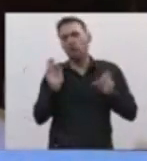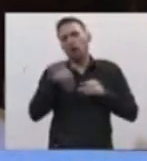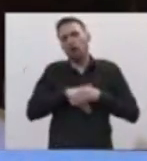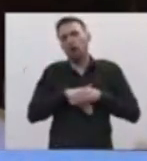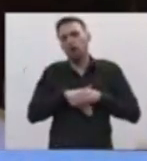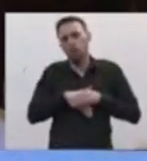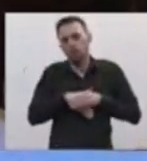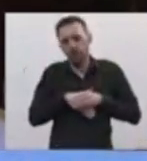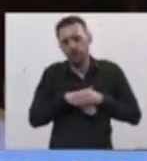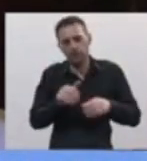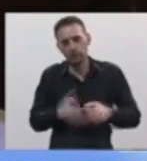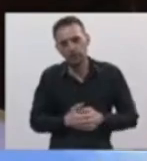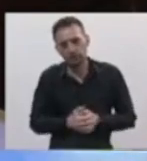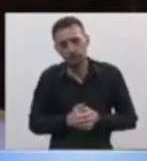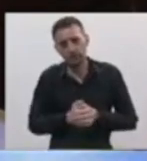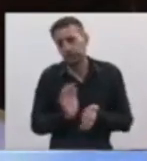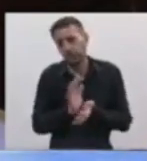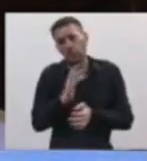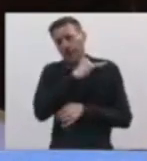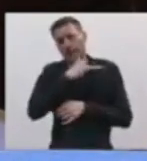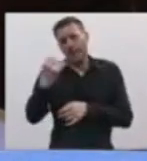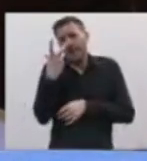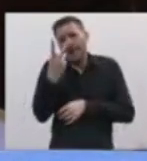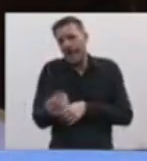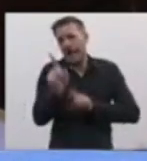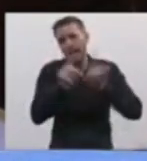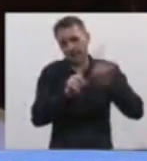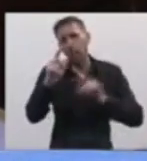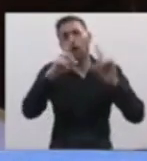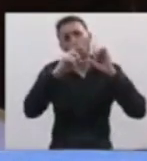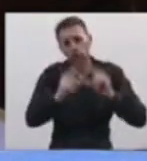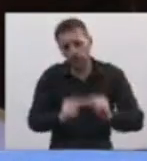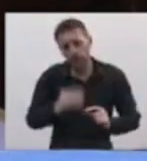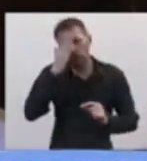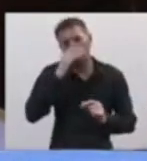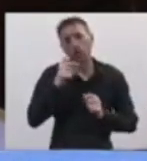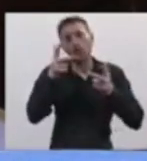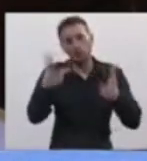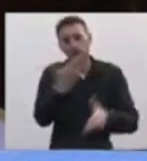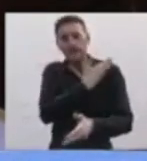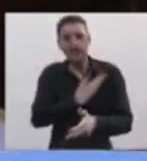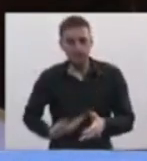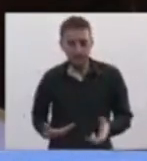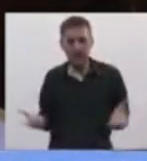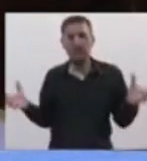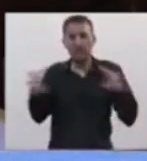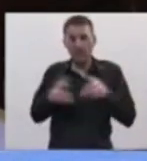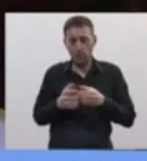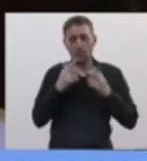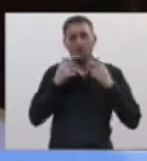en de manera negativa algunos artículos que después el presidente nuestro interbloque detallará muchas gracias